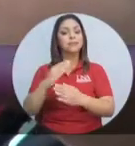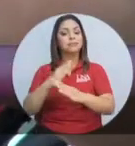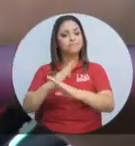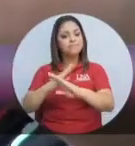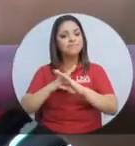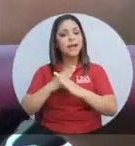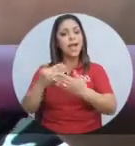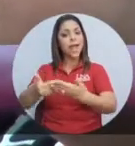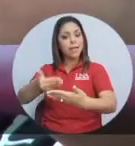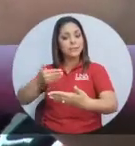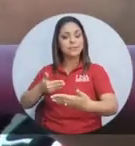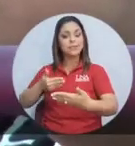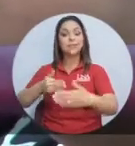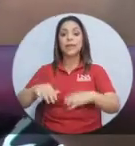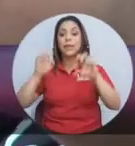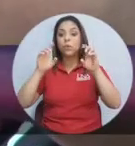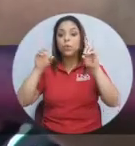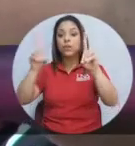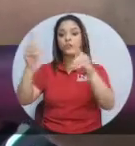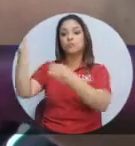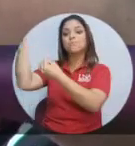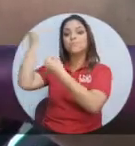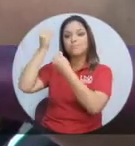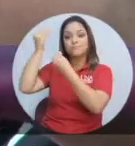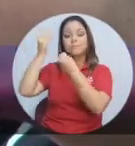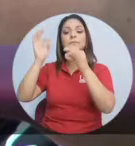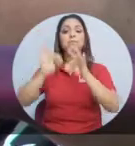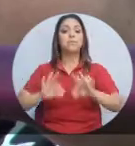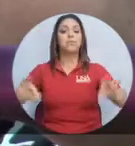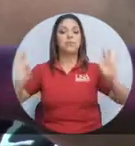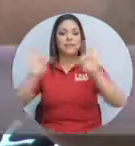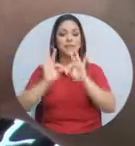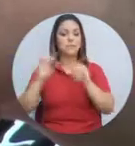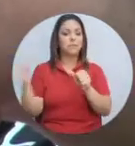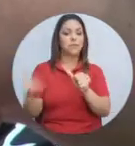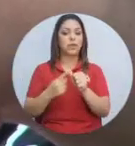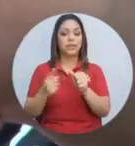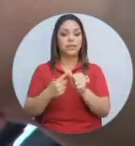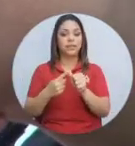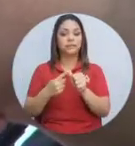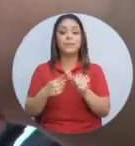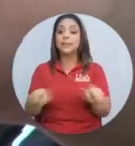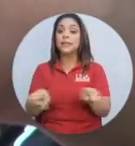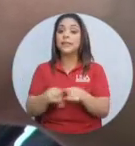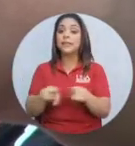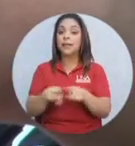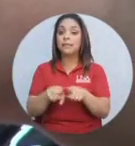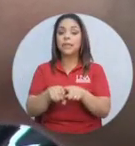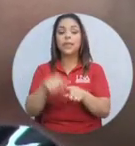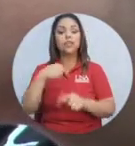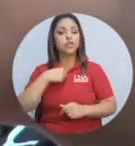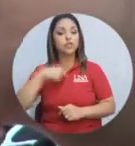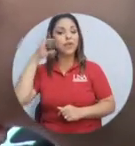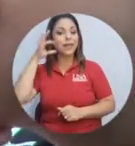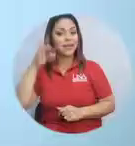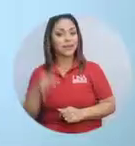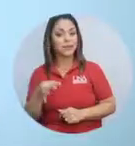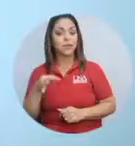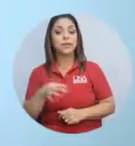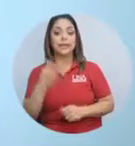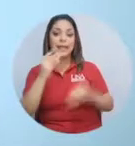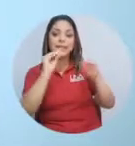es prioritaria también en este abordaje. Y también yo pensaría que parte